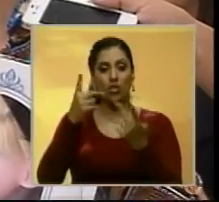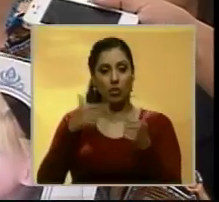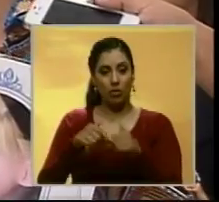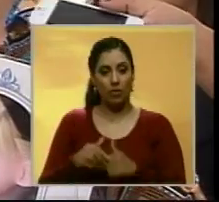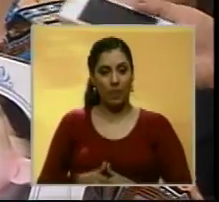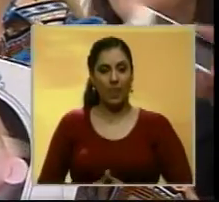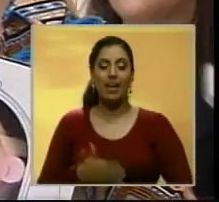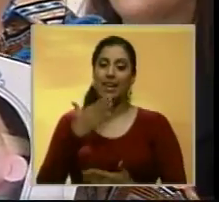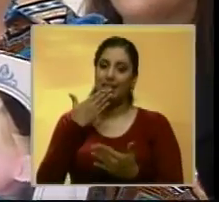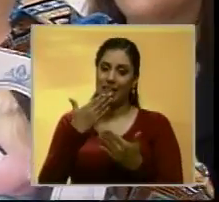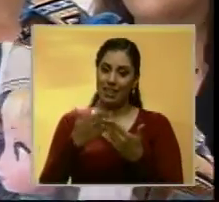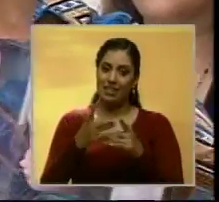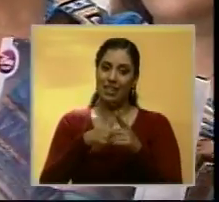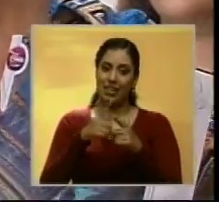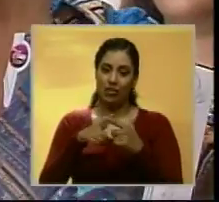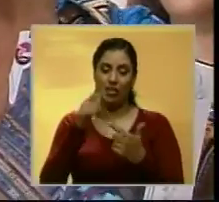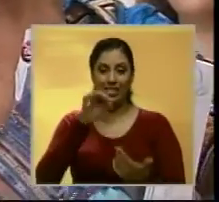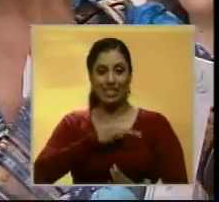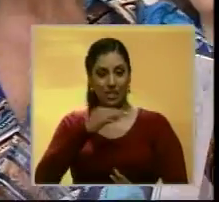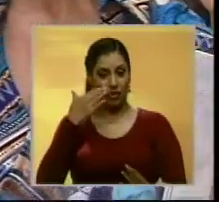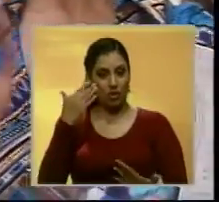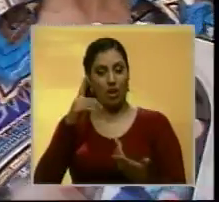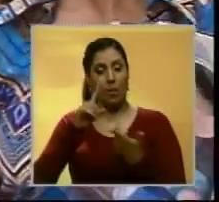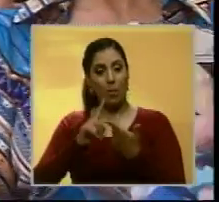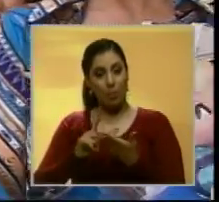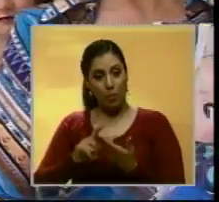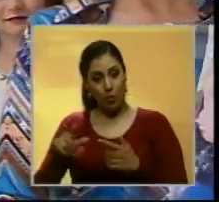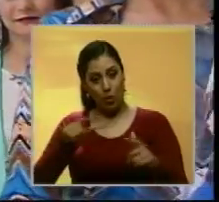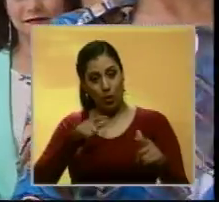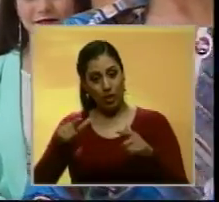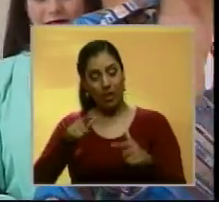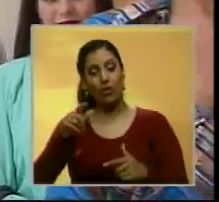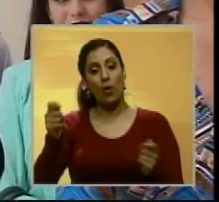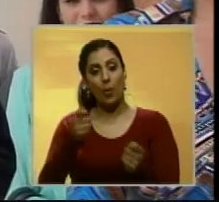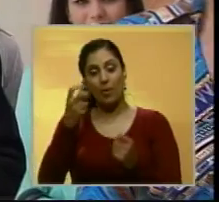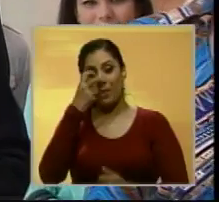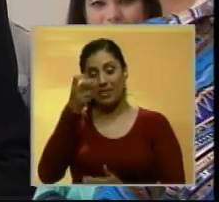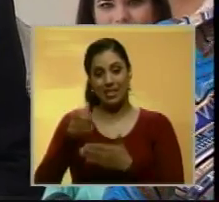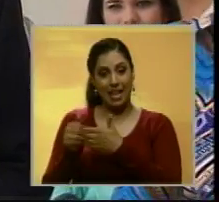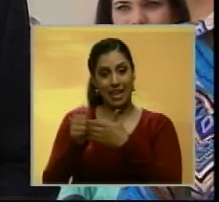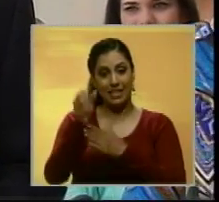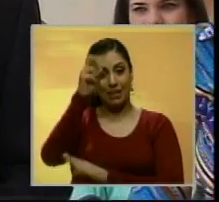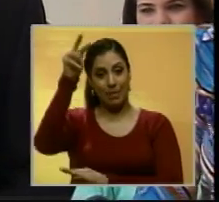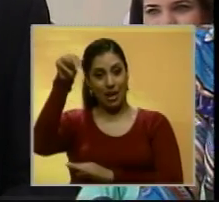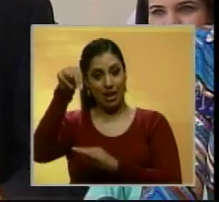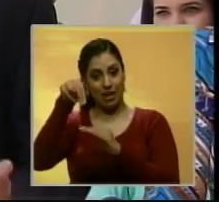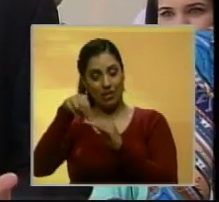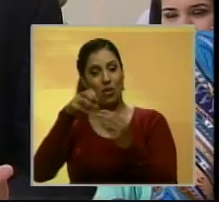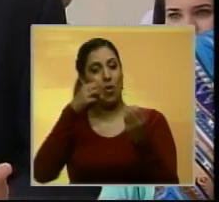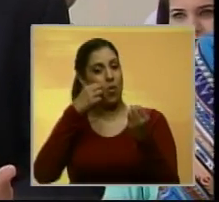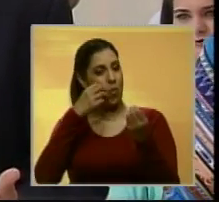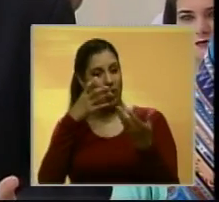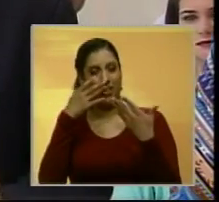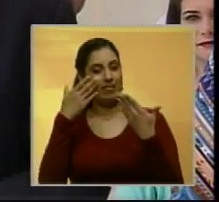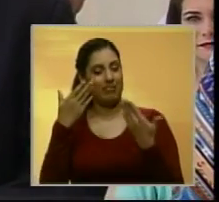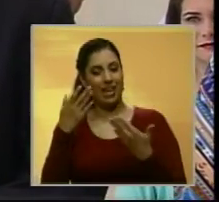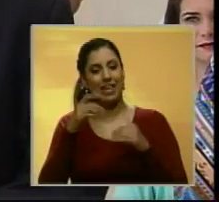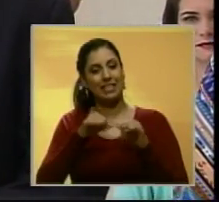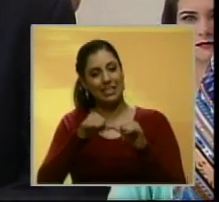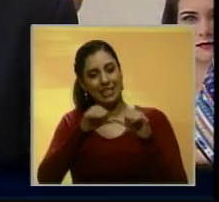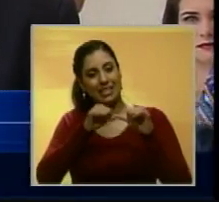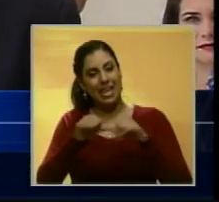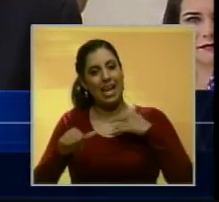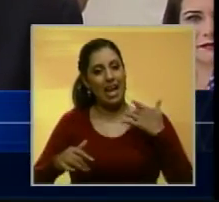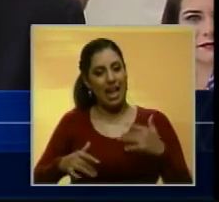Palacio. Bien, agradecemos entonces a la señora Diana de Agostino, coordinadora del programa de visitas guiadas a la Asamblea Nacional, señalando que continúa